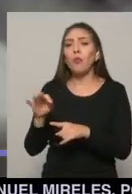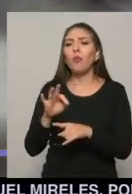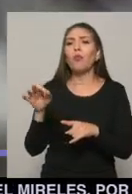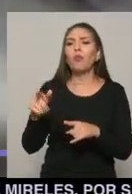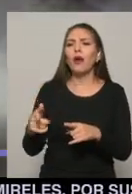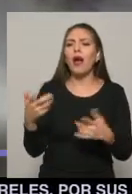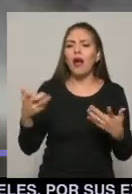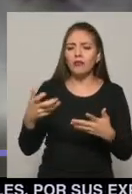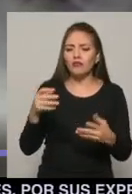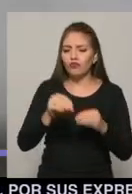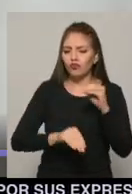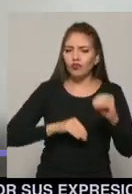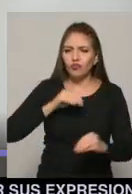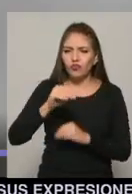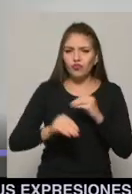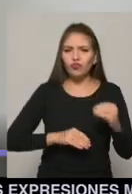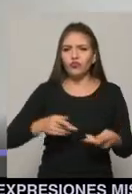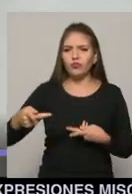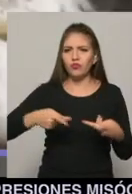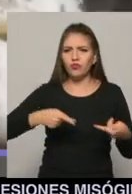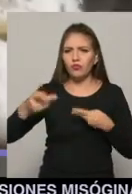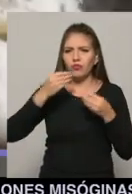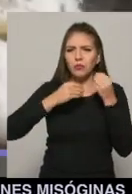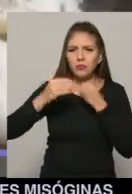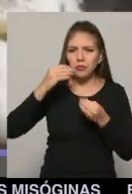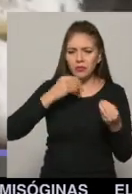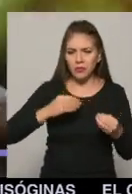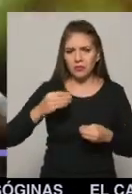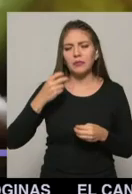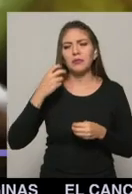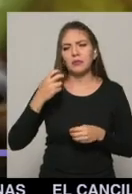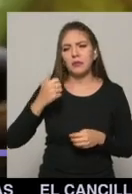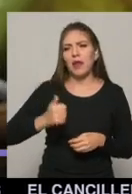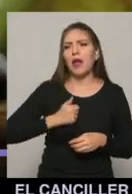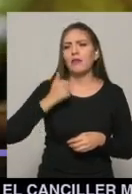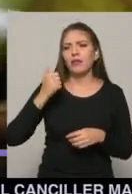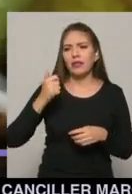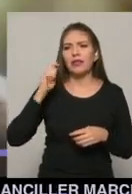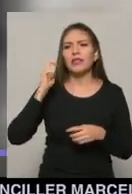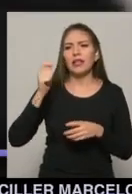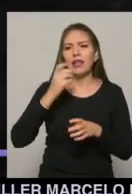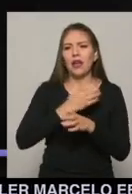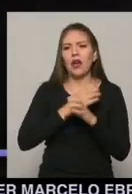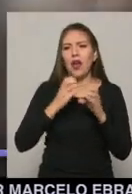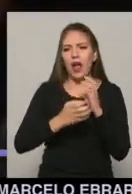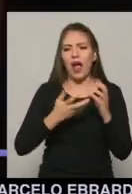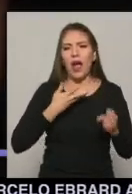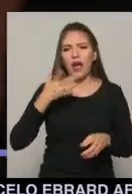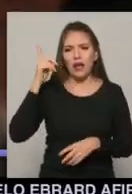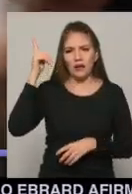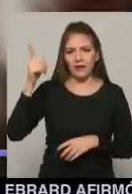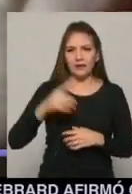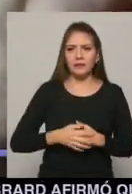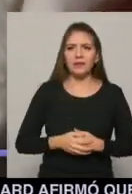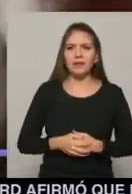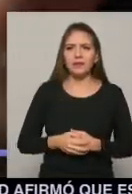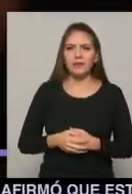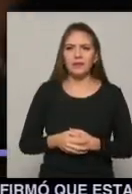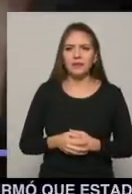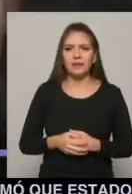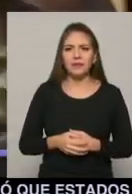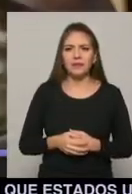estén pues aprovechando los productos que ya estén allá después de... Mira, ahí vemos en la pantalla, qué rico, toda la